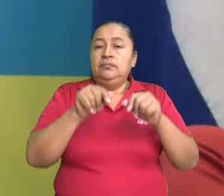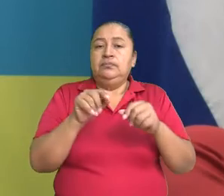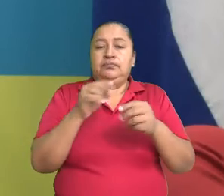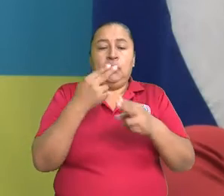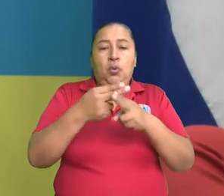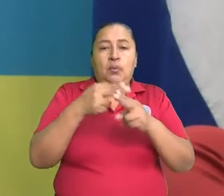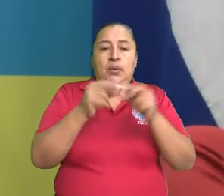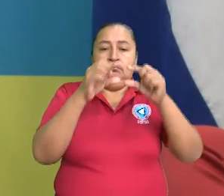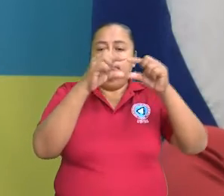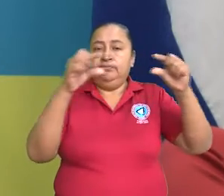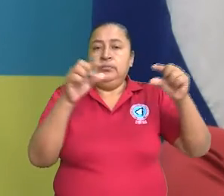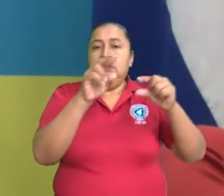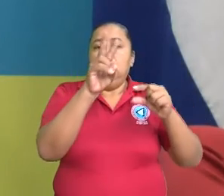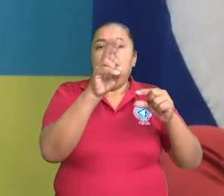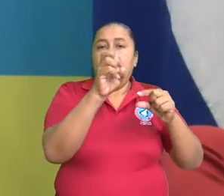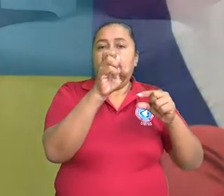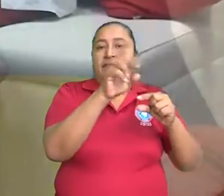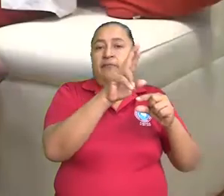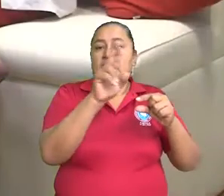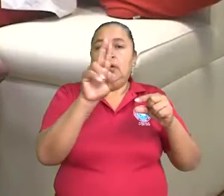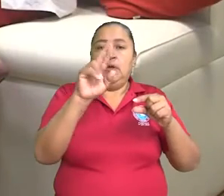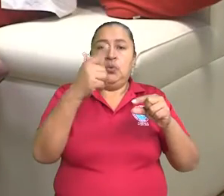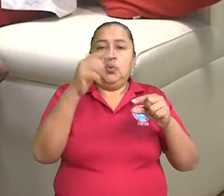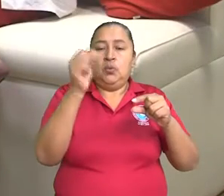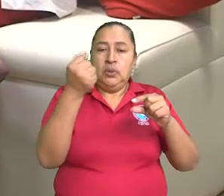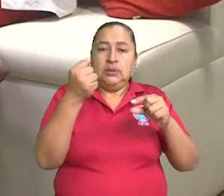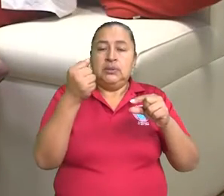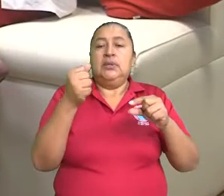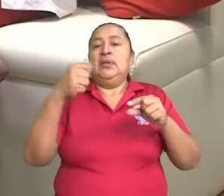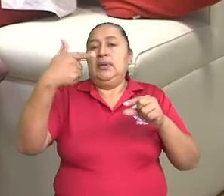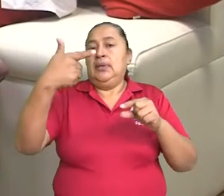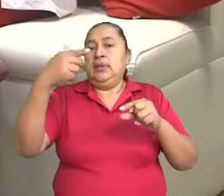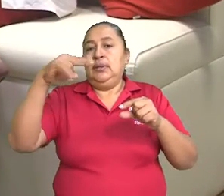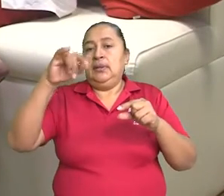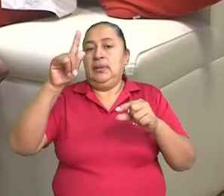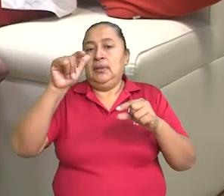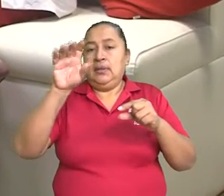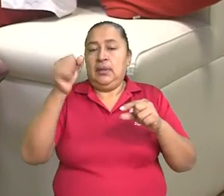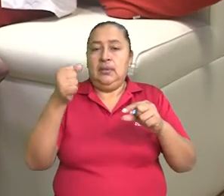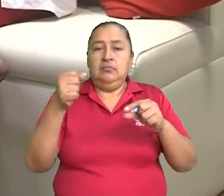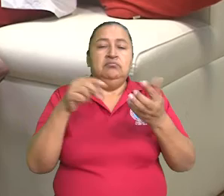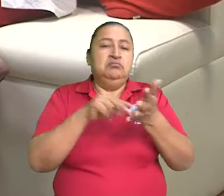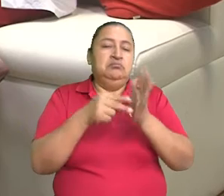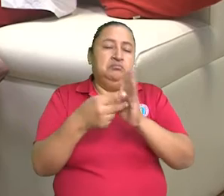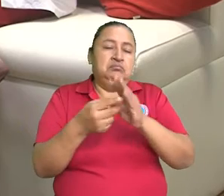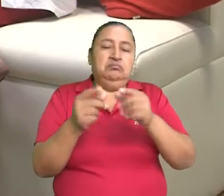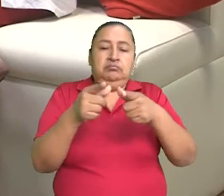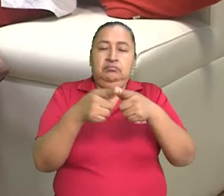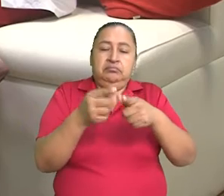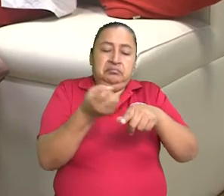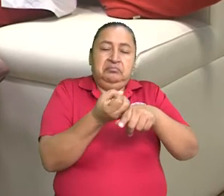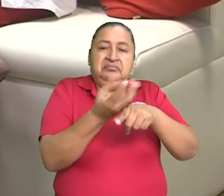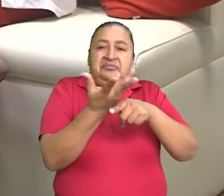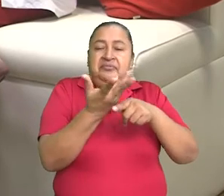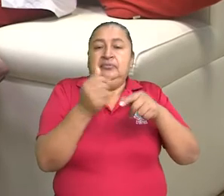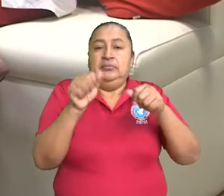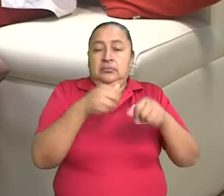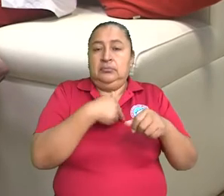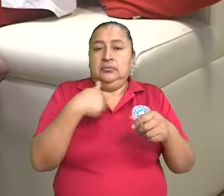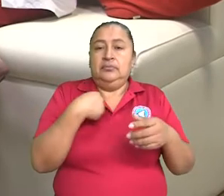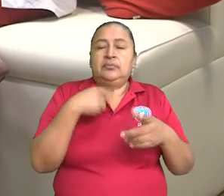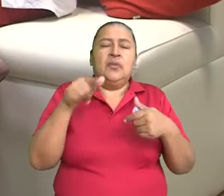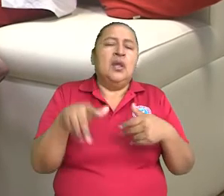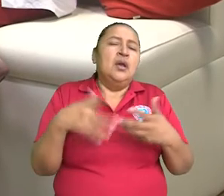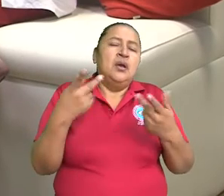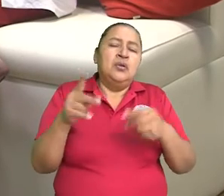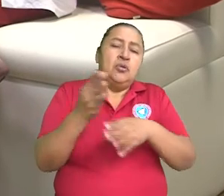verrugas genitales. Doctora, antes de la pausa yo le mencionaba cuáles son como esas señales de